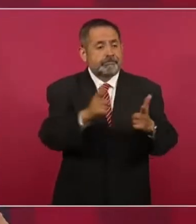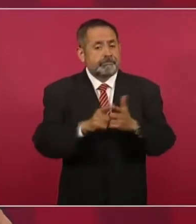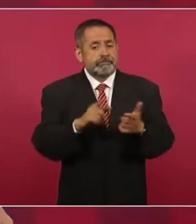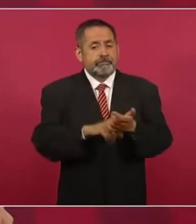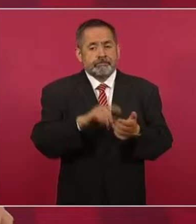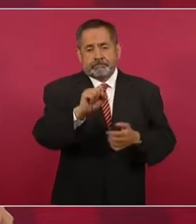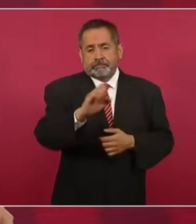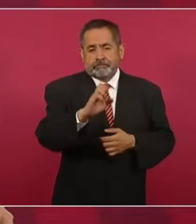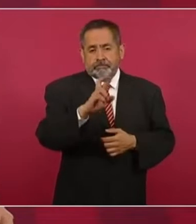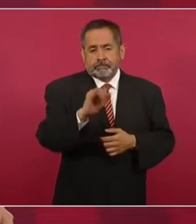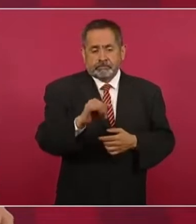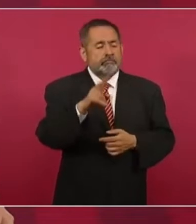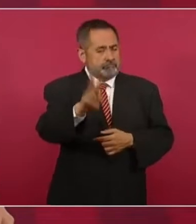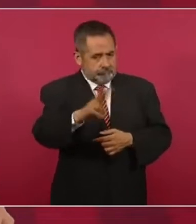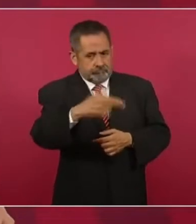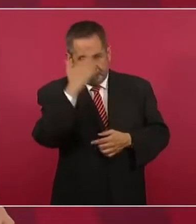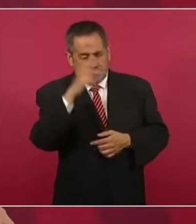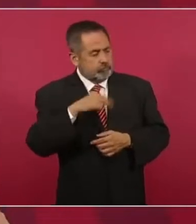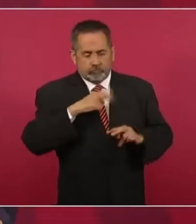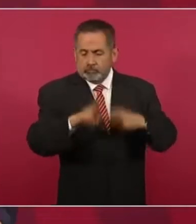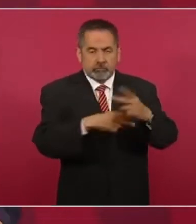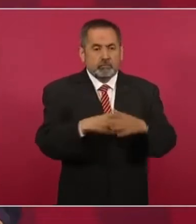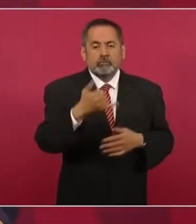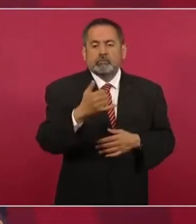No es Yécora, en efecto.